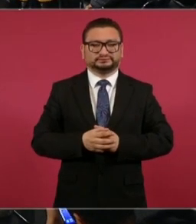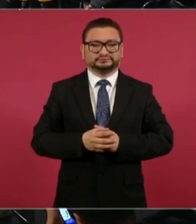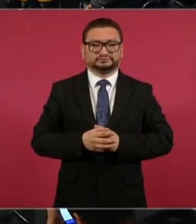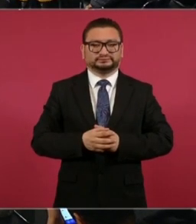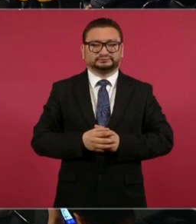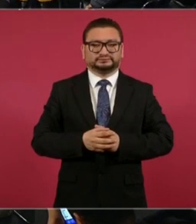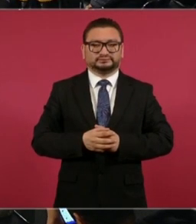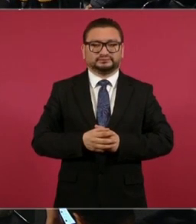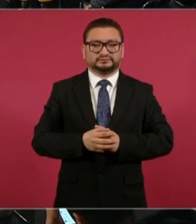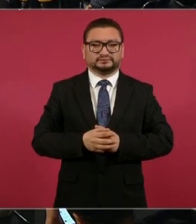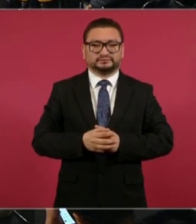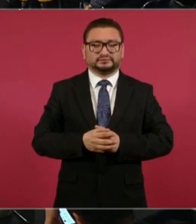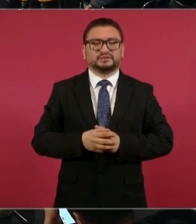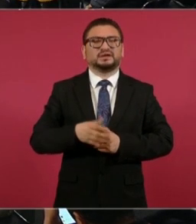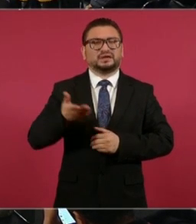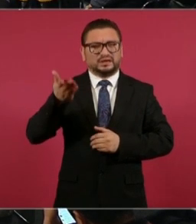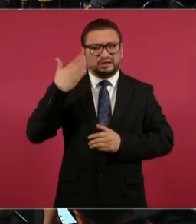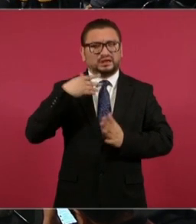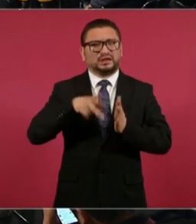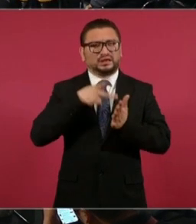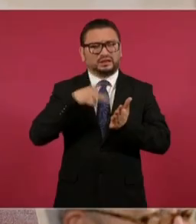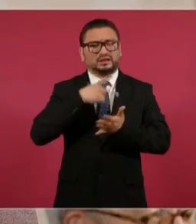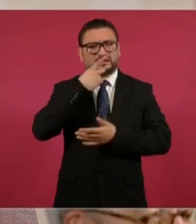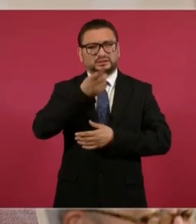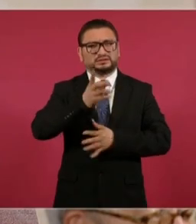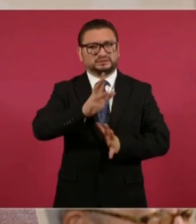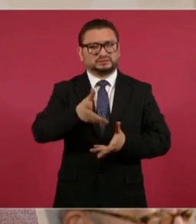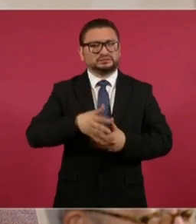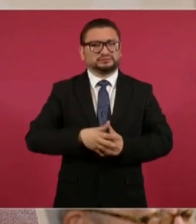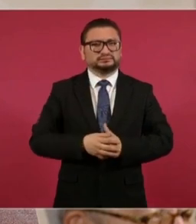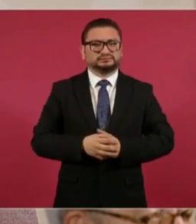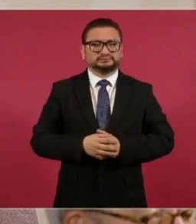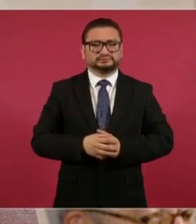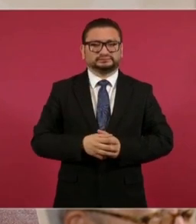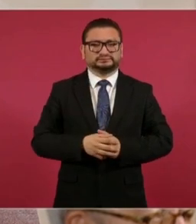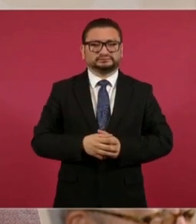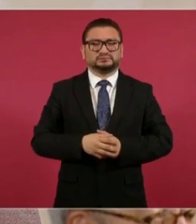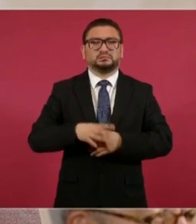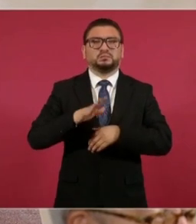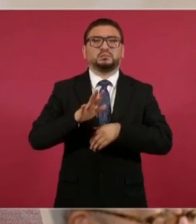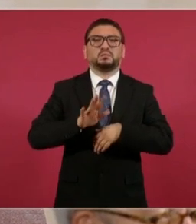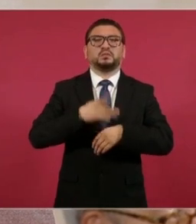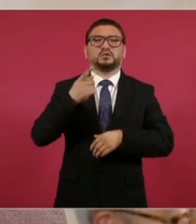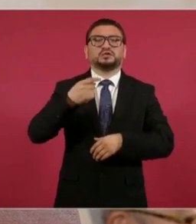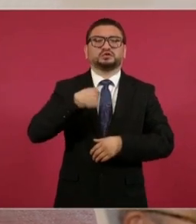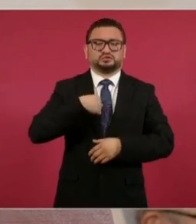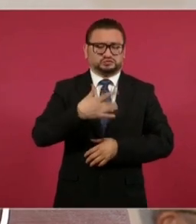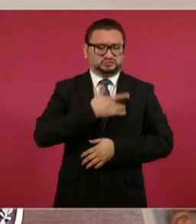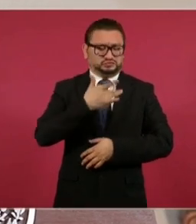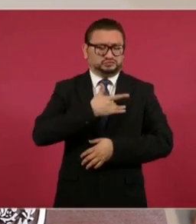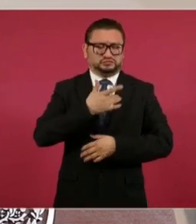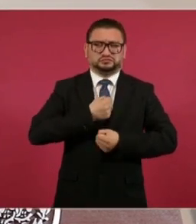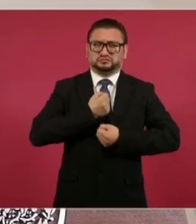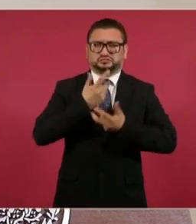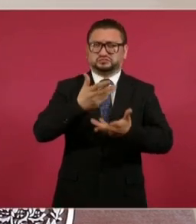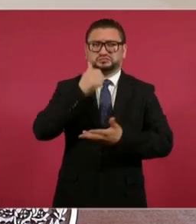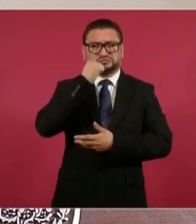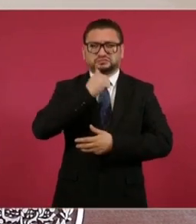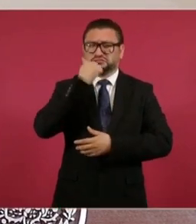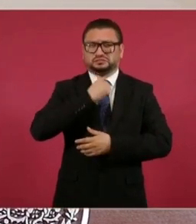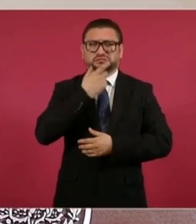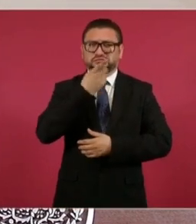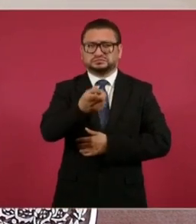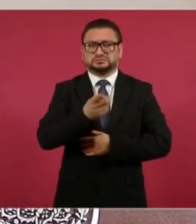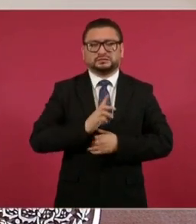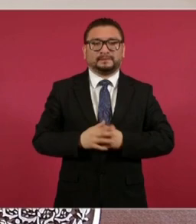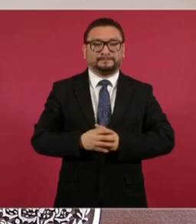desconfianza ya se los he dicho porque yo siempre digo lo que siento